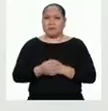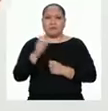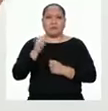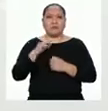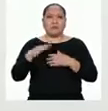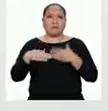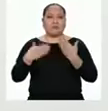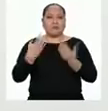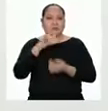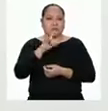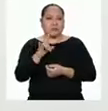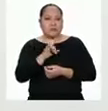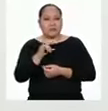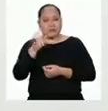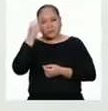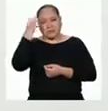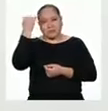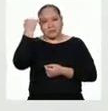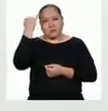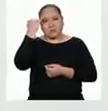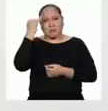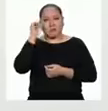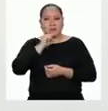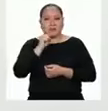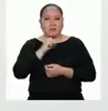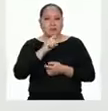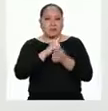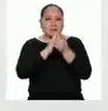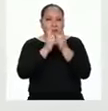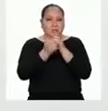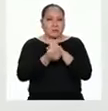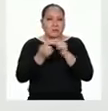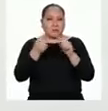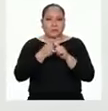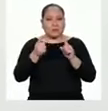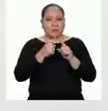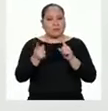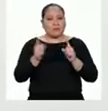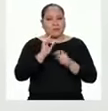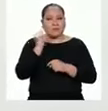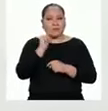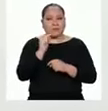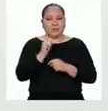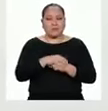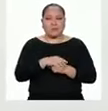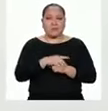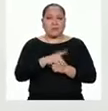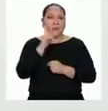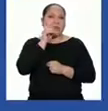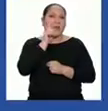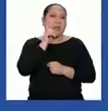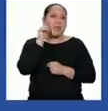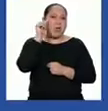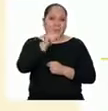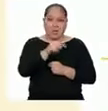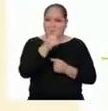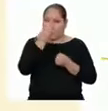usar nuestro criterio y hacer algunos cambios siempre y cuando no vayamos en contra de la verdad de la